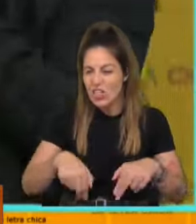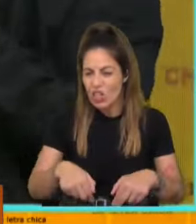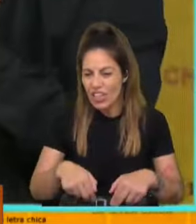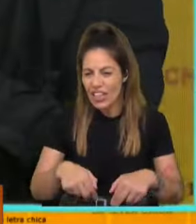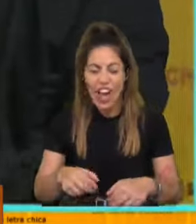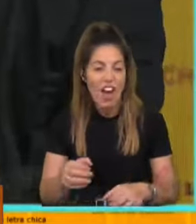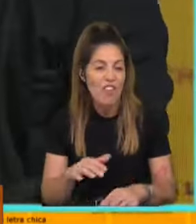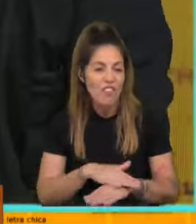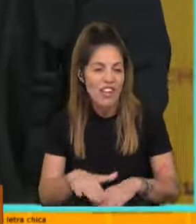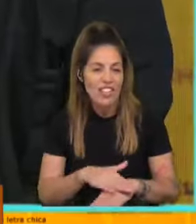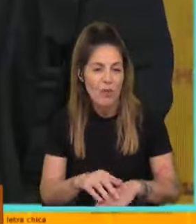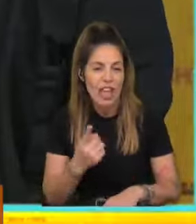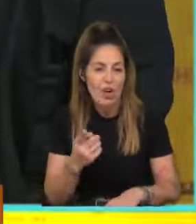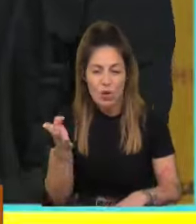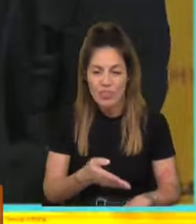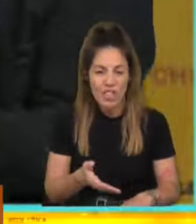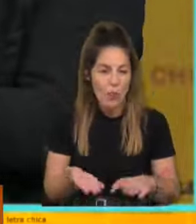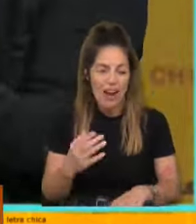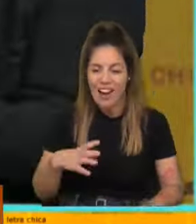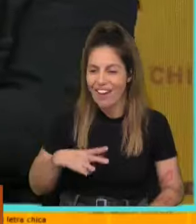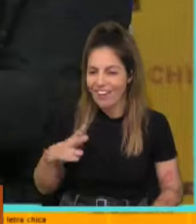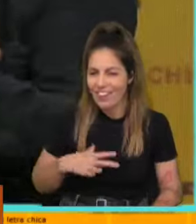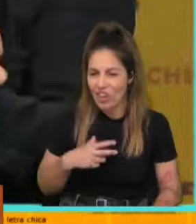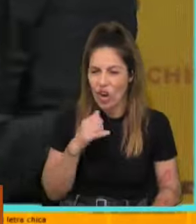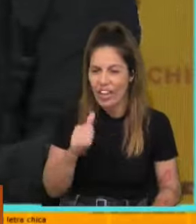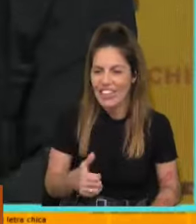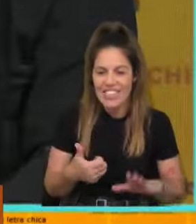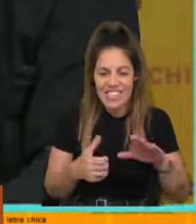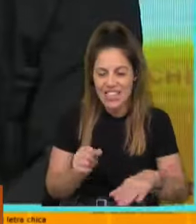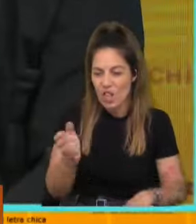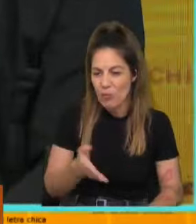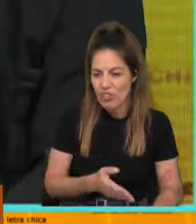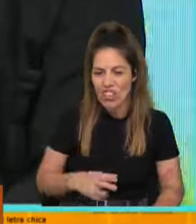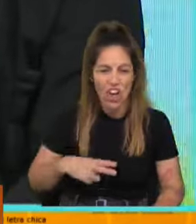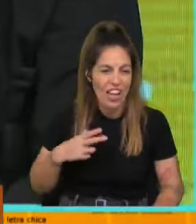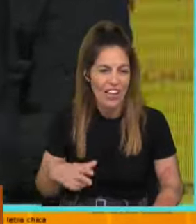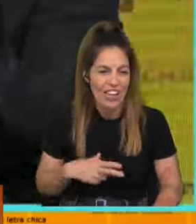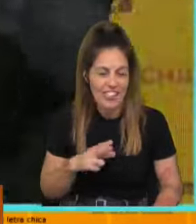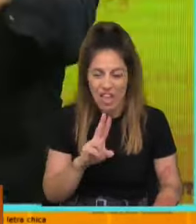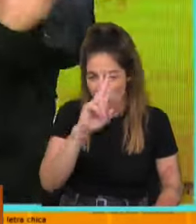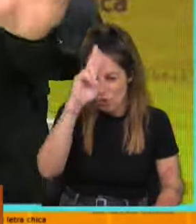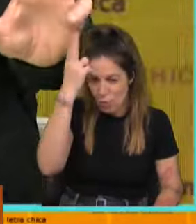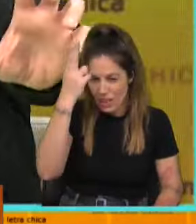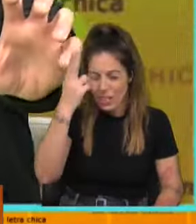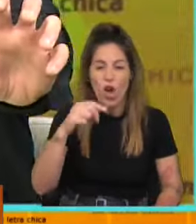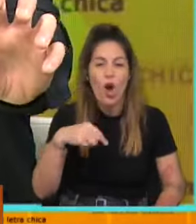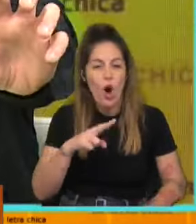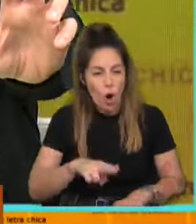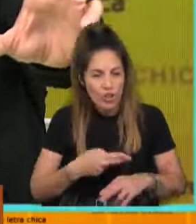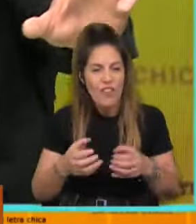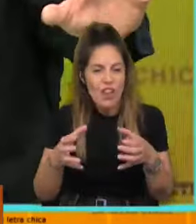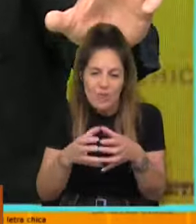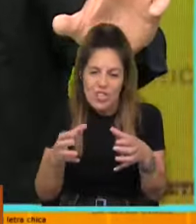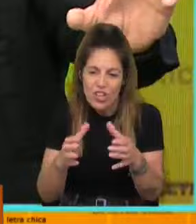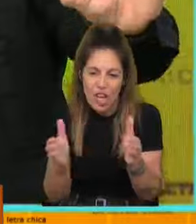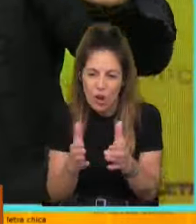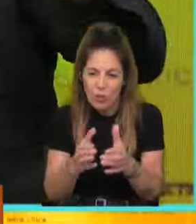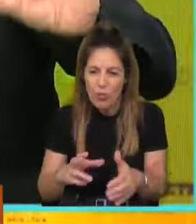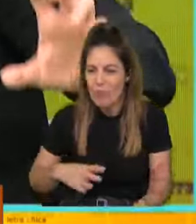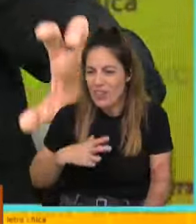Y fundamentalmente al 1% más rico que es el que tiene el 60 de la riqueza patrimonial del Uruguay otra vez las minorías privilegiadas